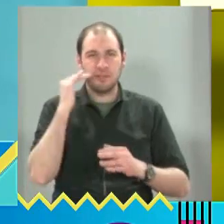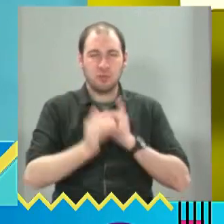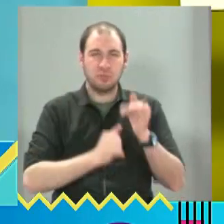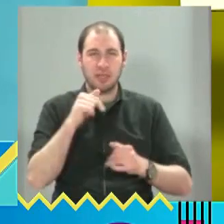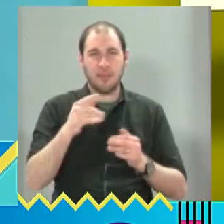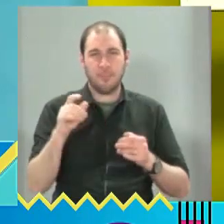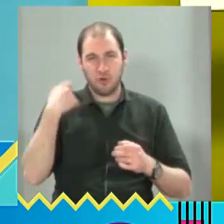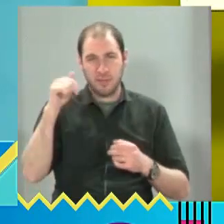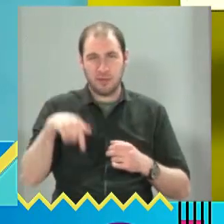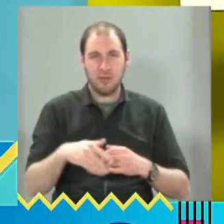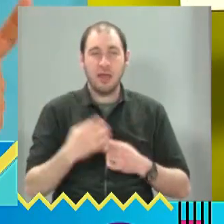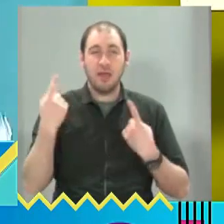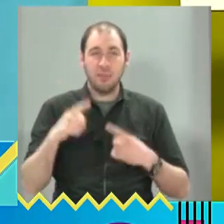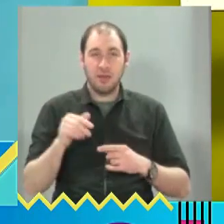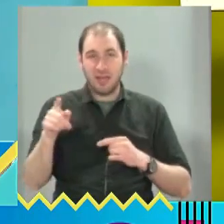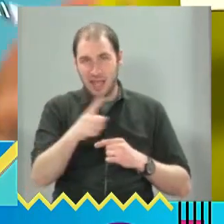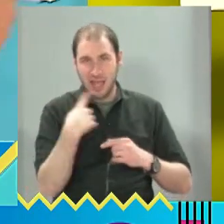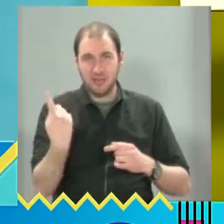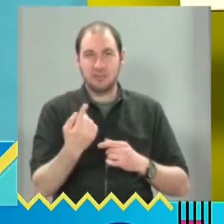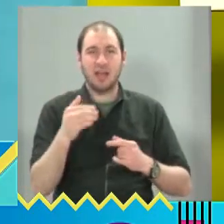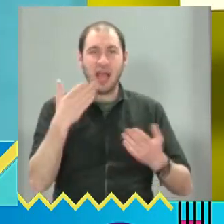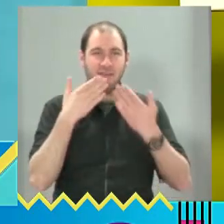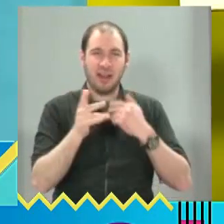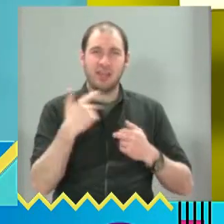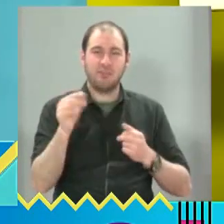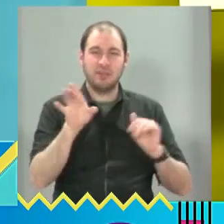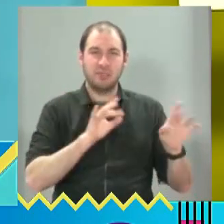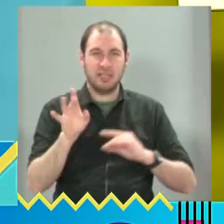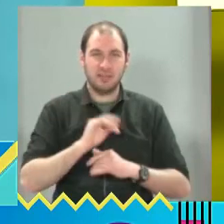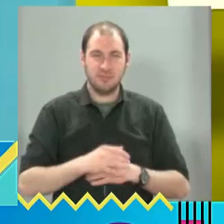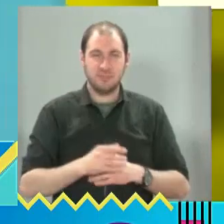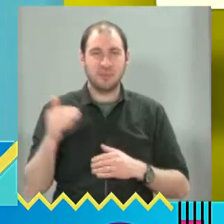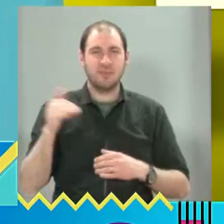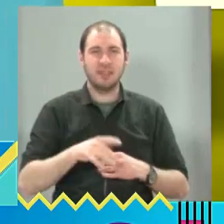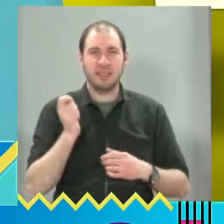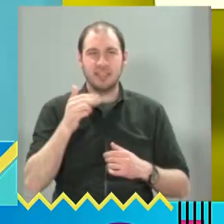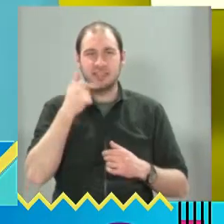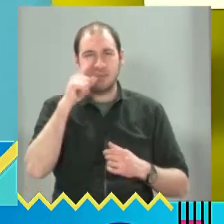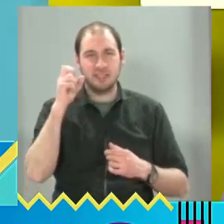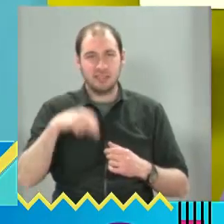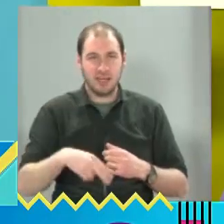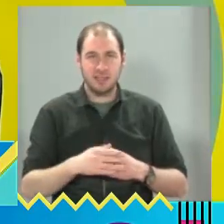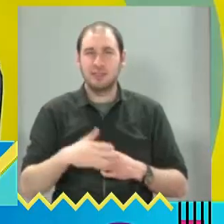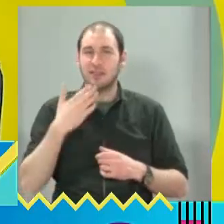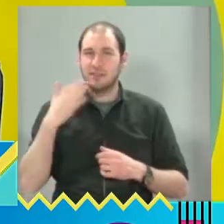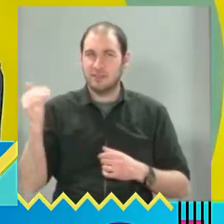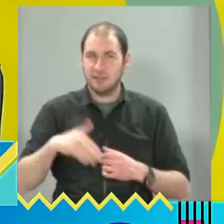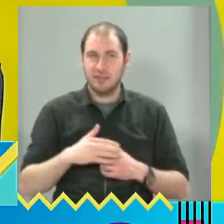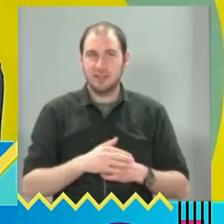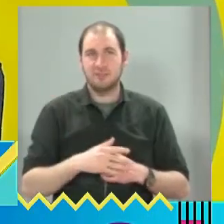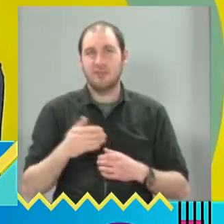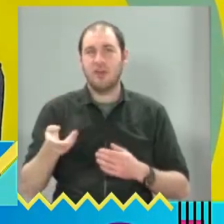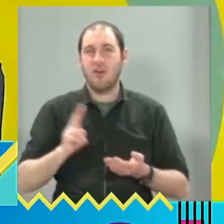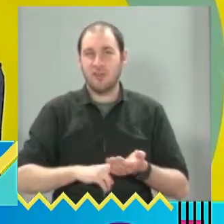a lo largo del programa. Pero lo van a hacer ellos, vamos a hablarlo con ellos, con nuestros invitados. Está con nosotros Sebastián Laza. Sebastián, muchas gracias por